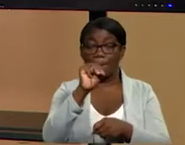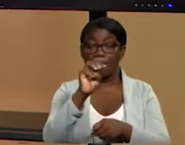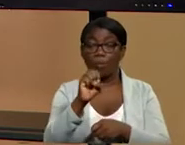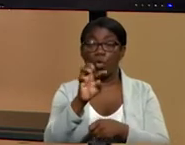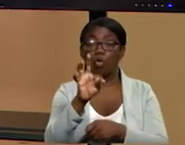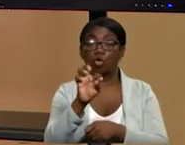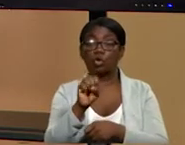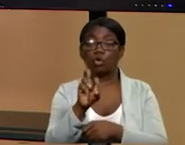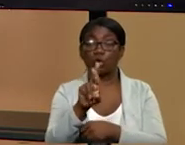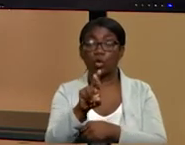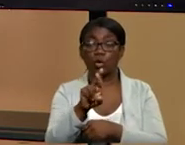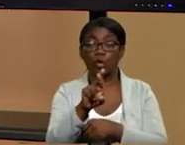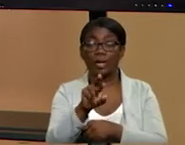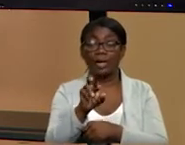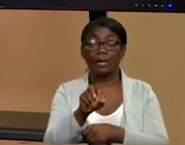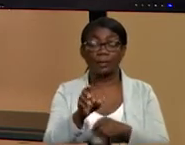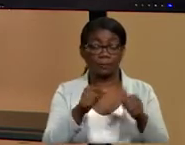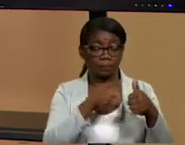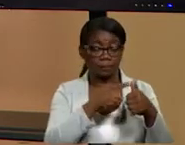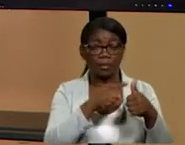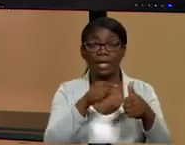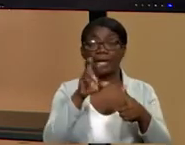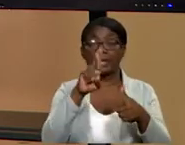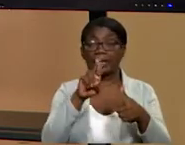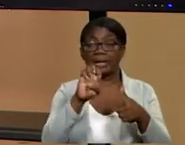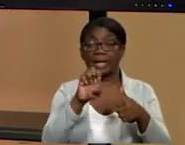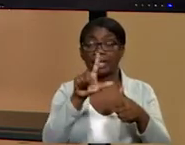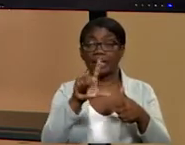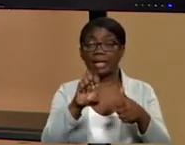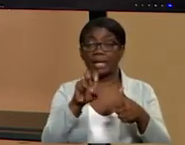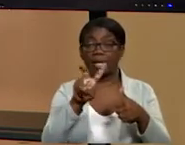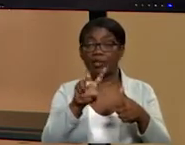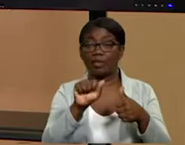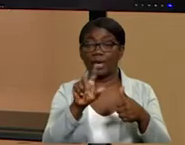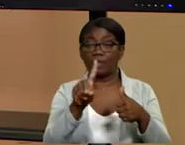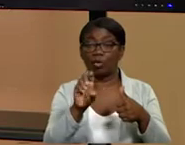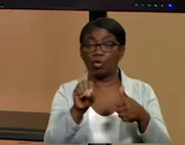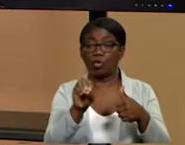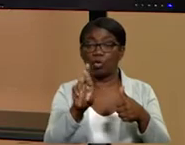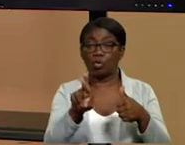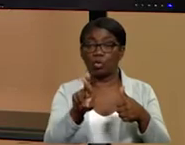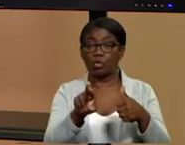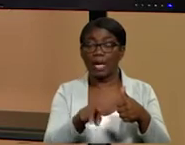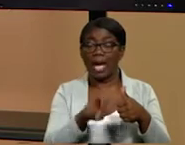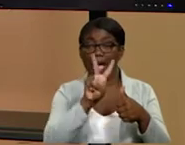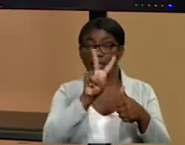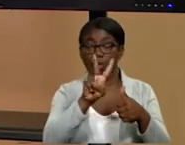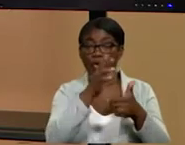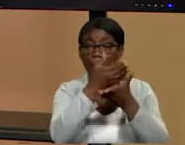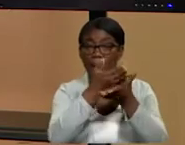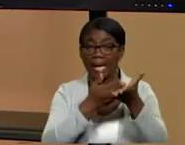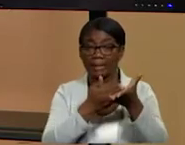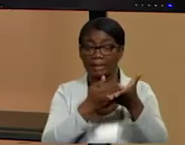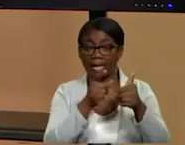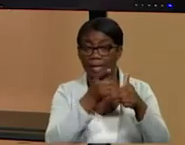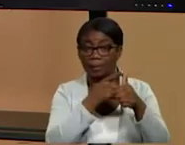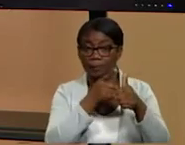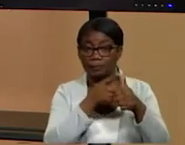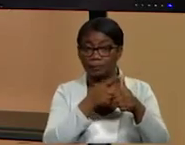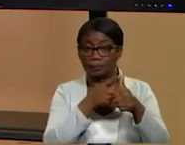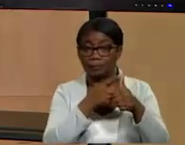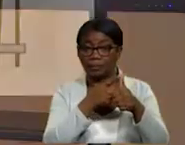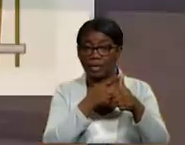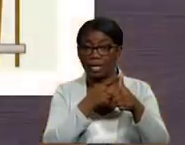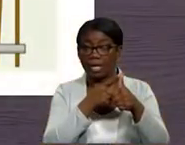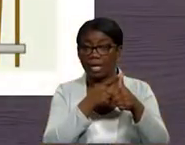relevador. En el motor normalmente existen dos partes, el